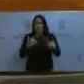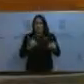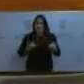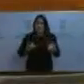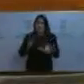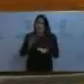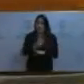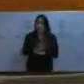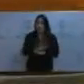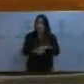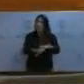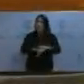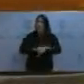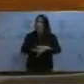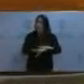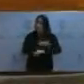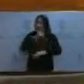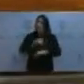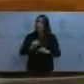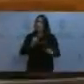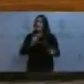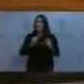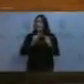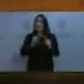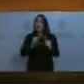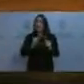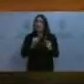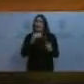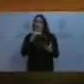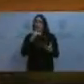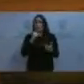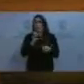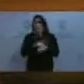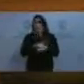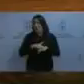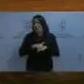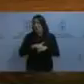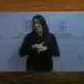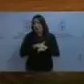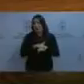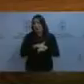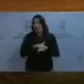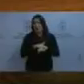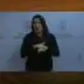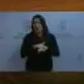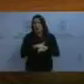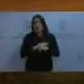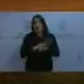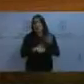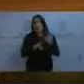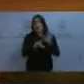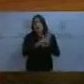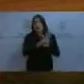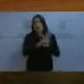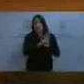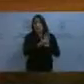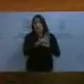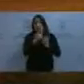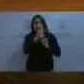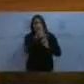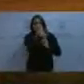Gobierno trajo al debate una objeción fundamental y esta era que esa ley la iban a sacar